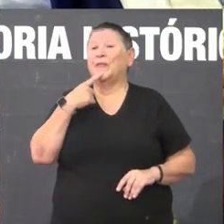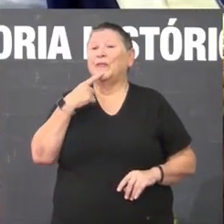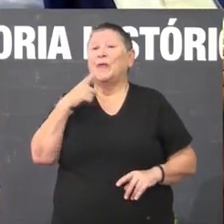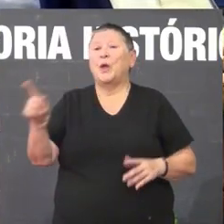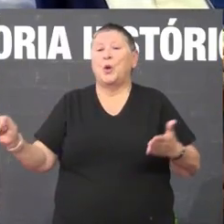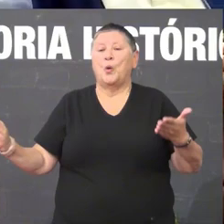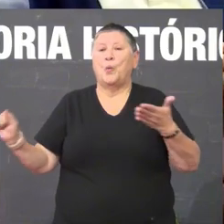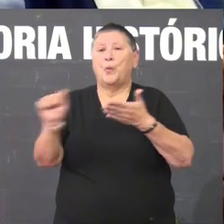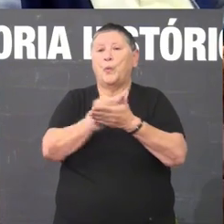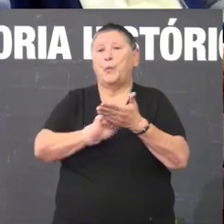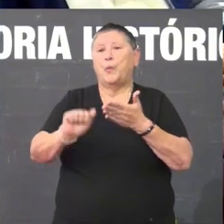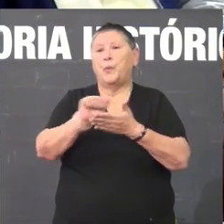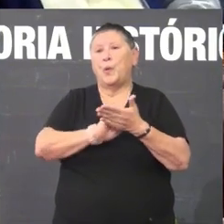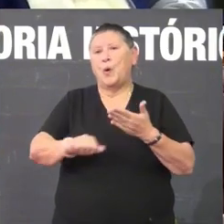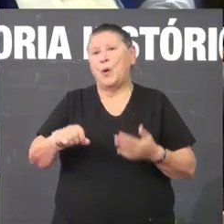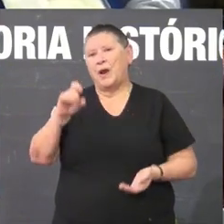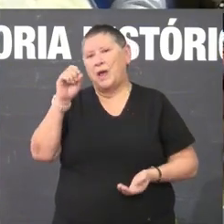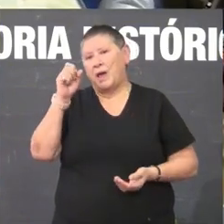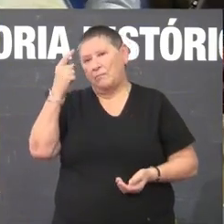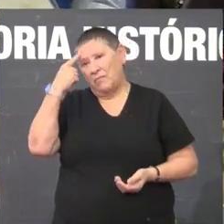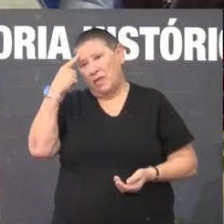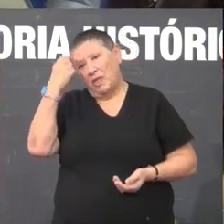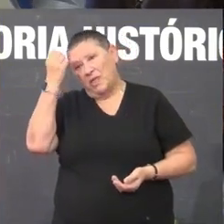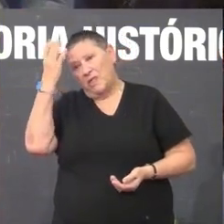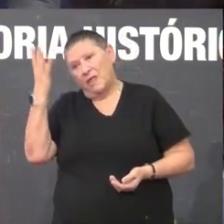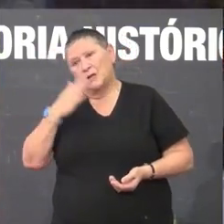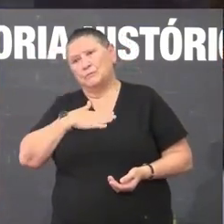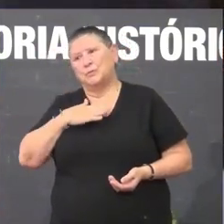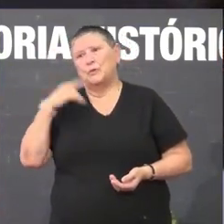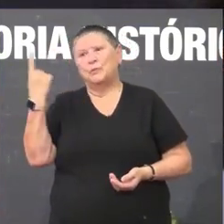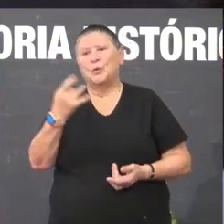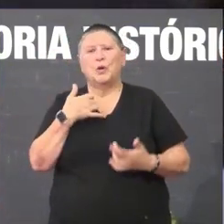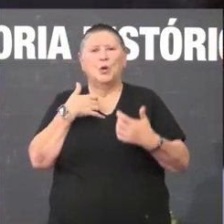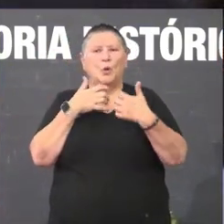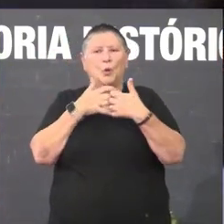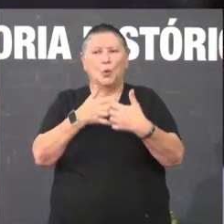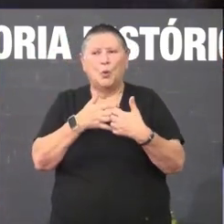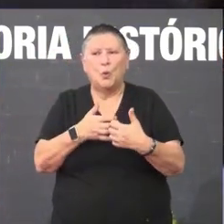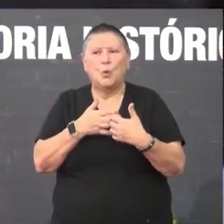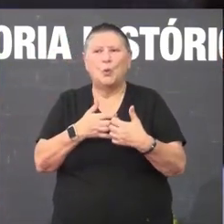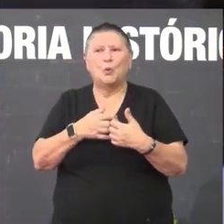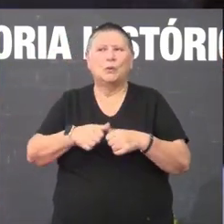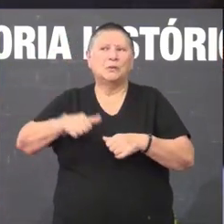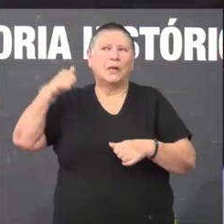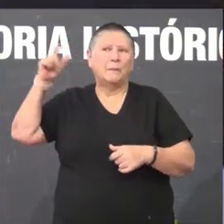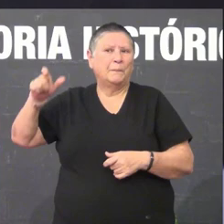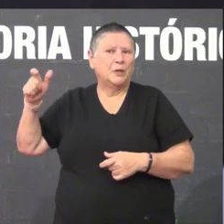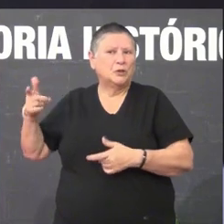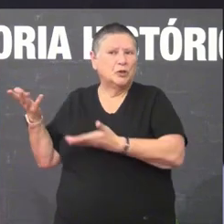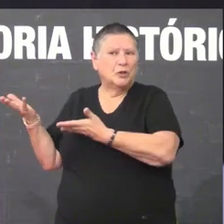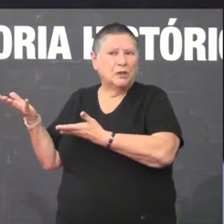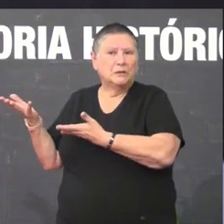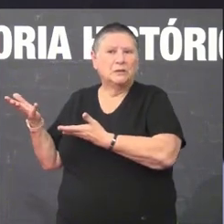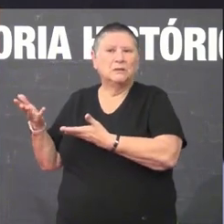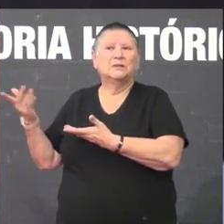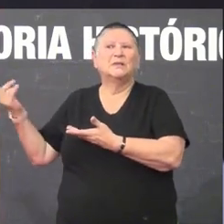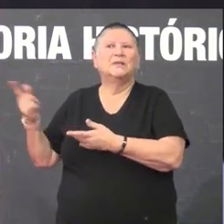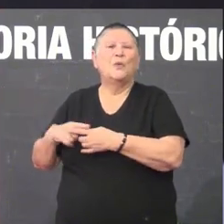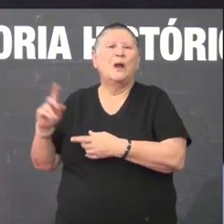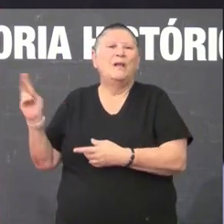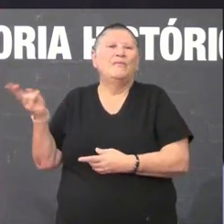ideas y las luchas por las que realmente fueron perseguidas y asesinadas o exiliadas todas esas personas no eran víctimas